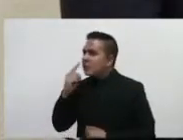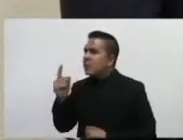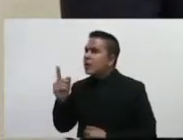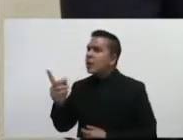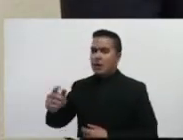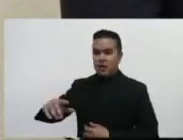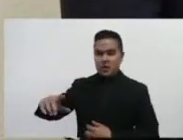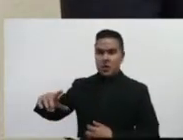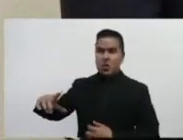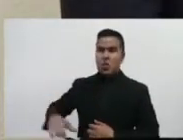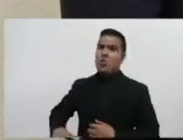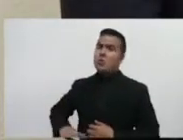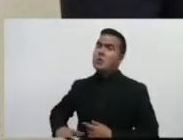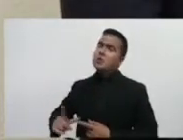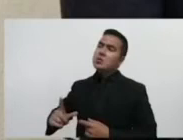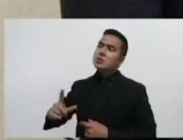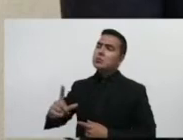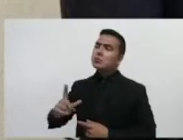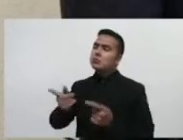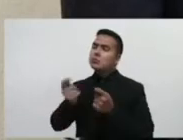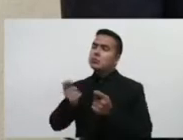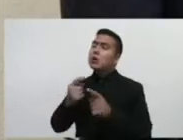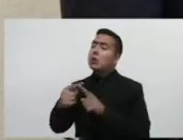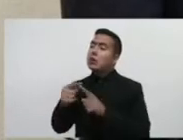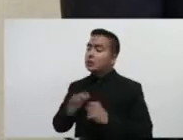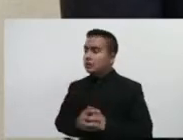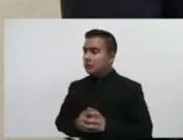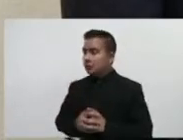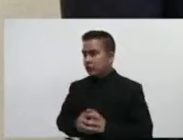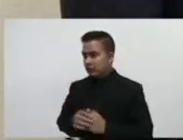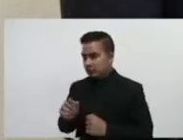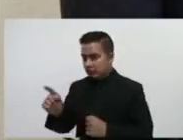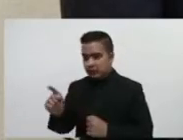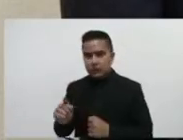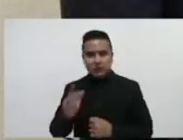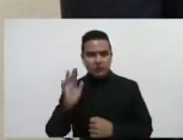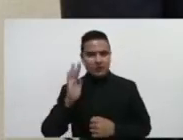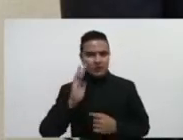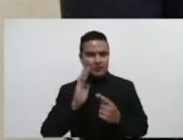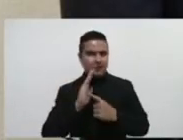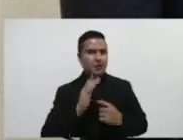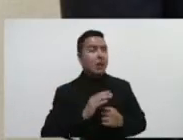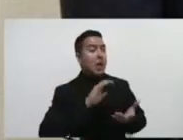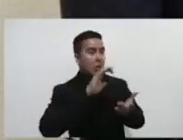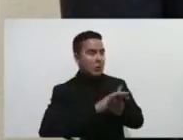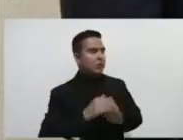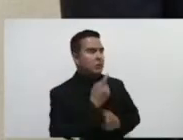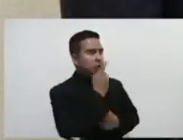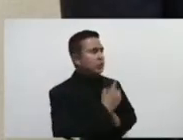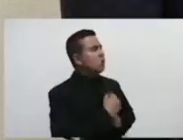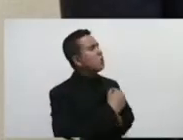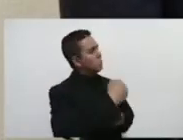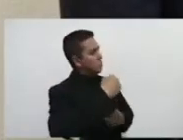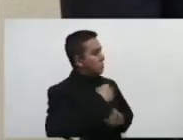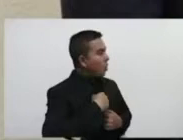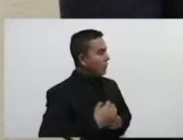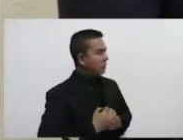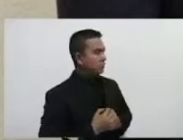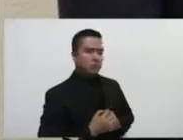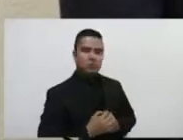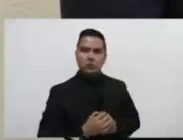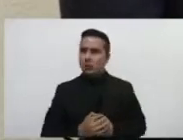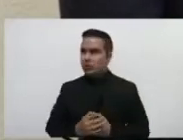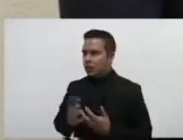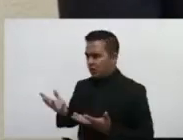se ponía frente al espejo y preguntaba que quién iba a ser gobernadora de Puebla. Y entonces el espejo lo que te reflejaba era la imagen de